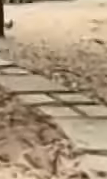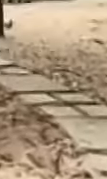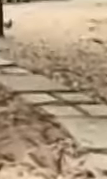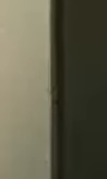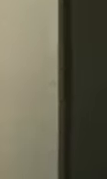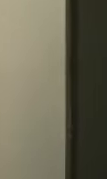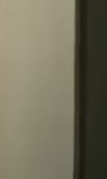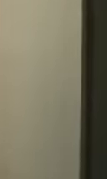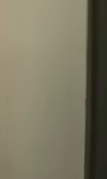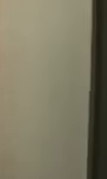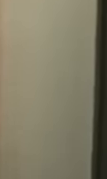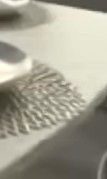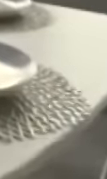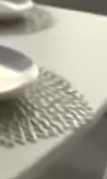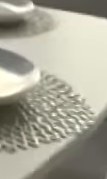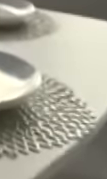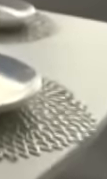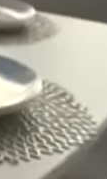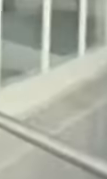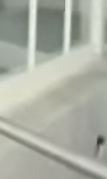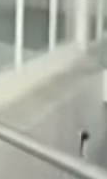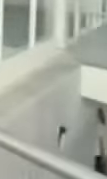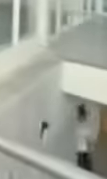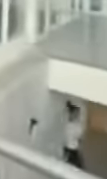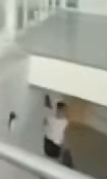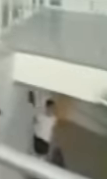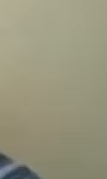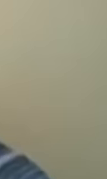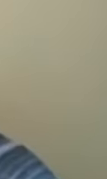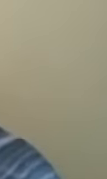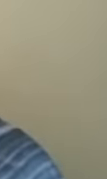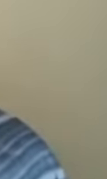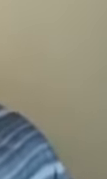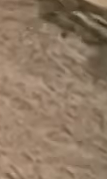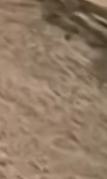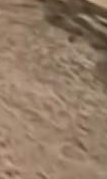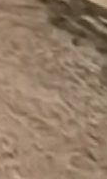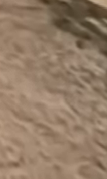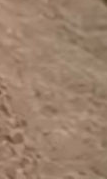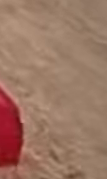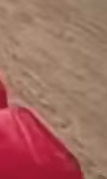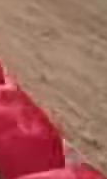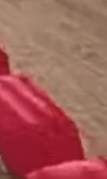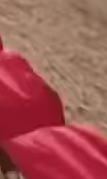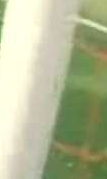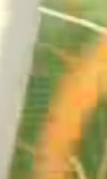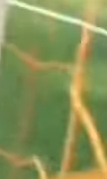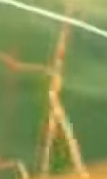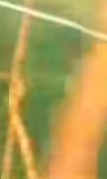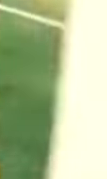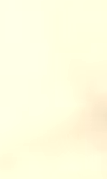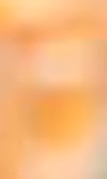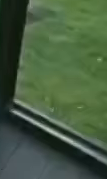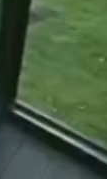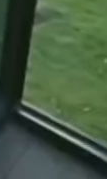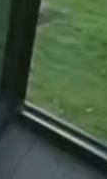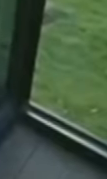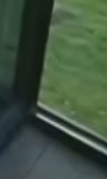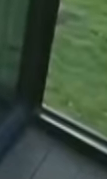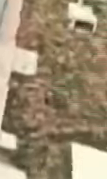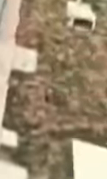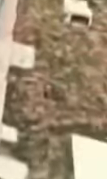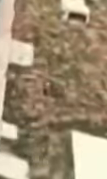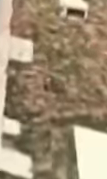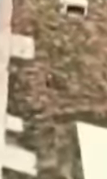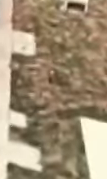Caracas renace como un espacio de descanso y alegría para las familias trabajadoras, en un lugar donde